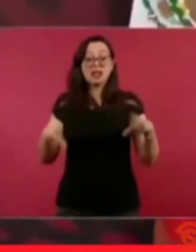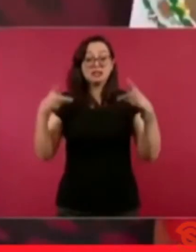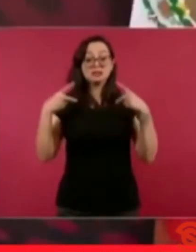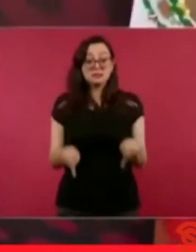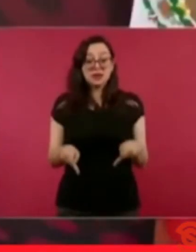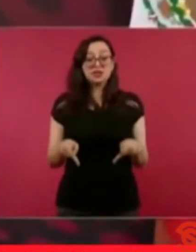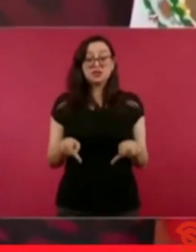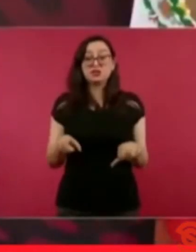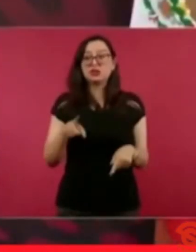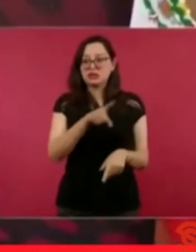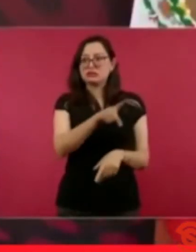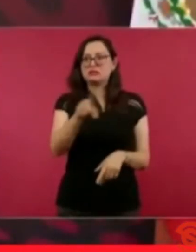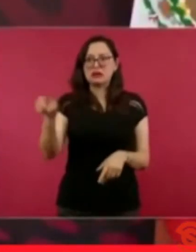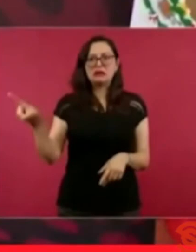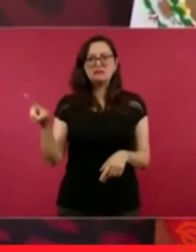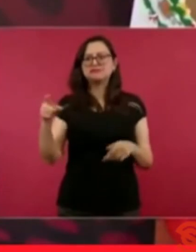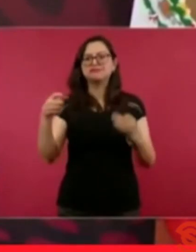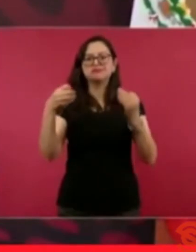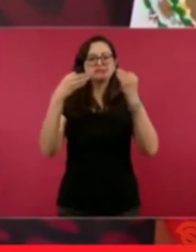sintiendo